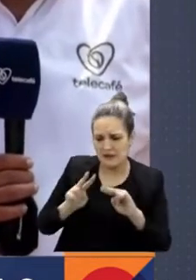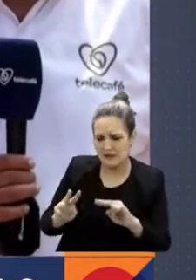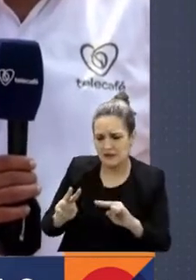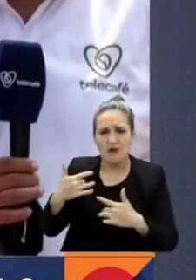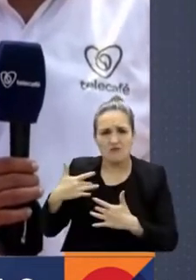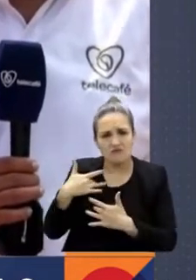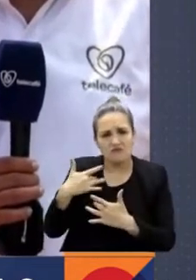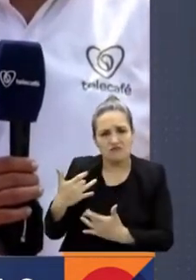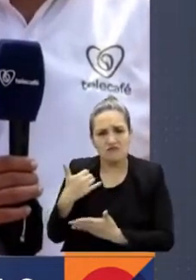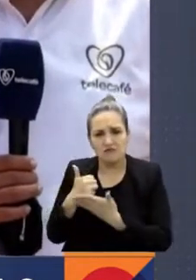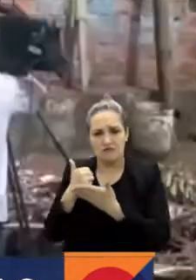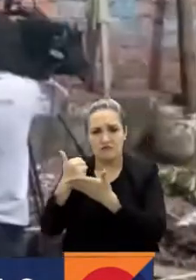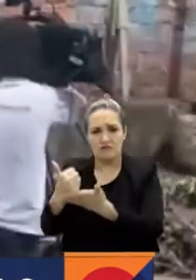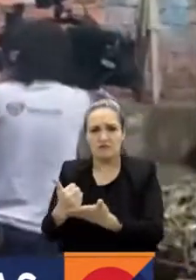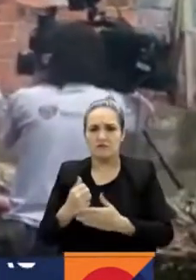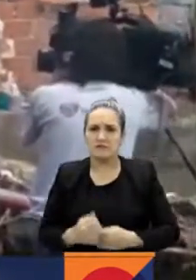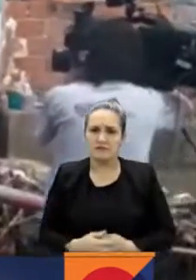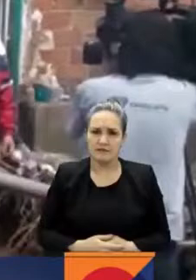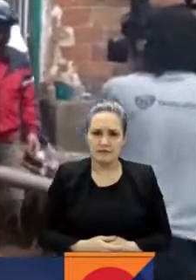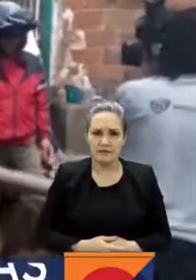con el municipio de Supía.